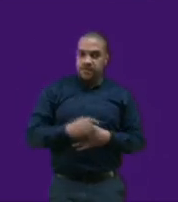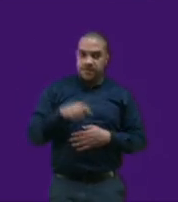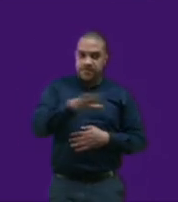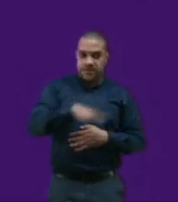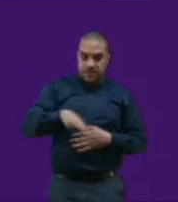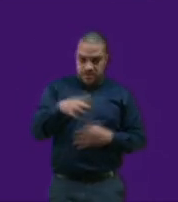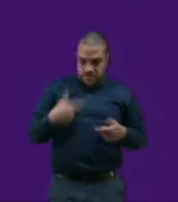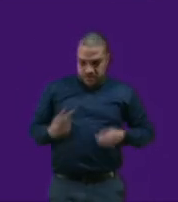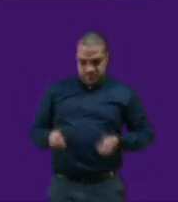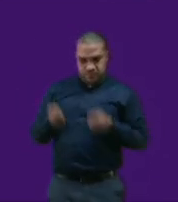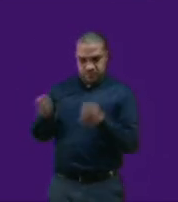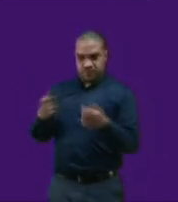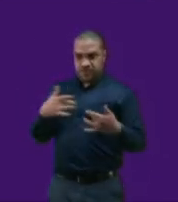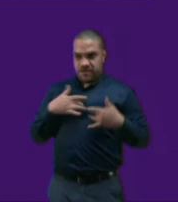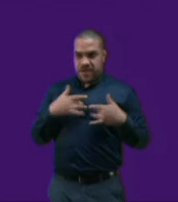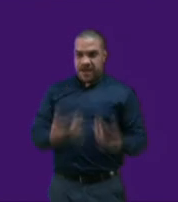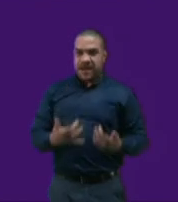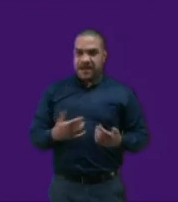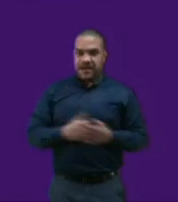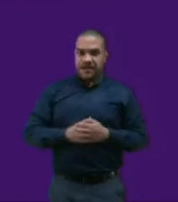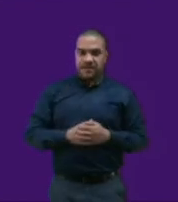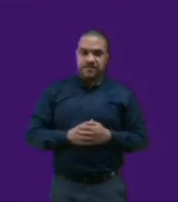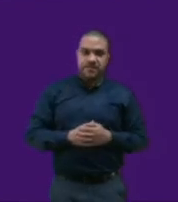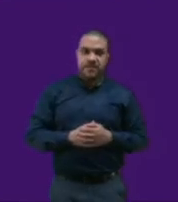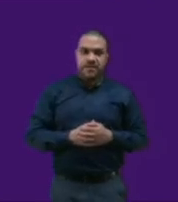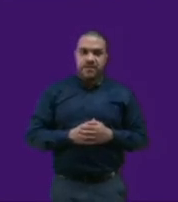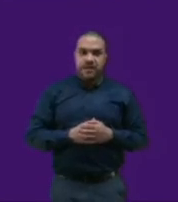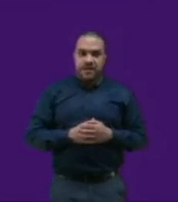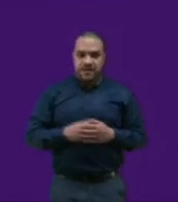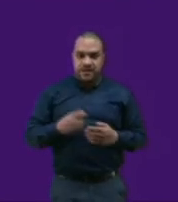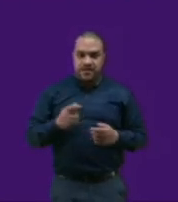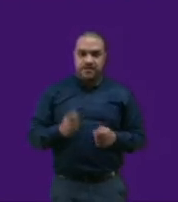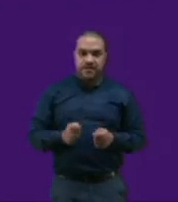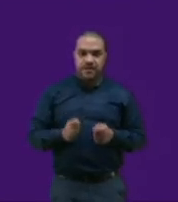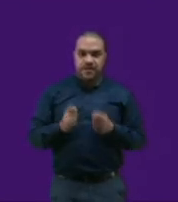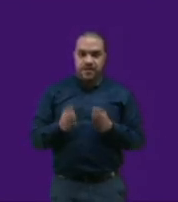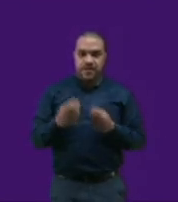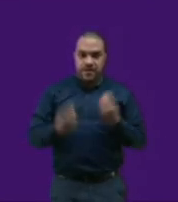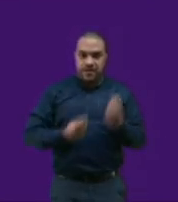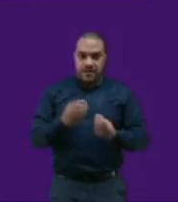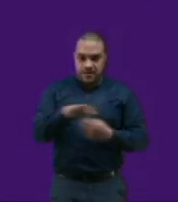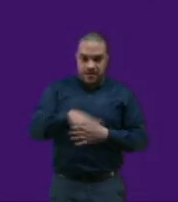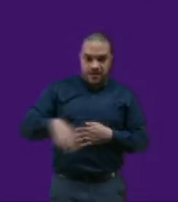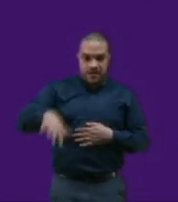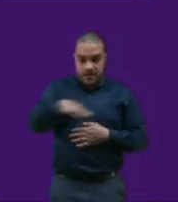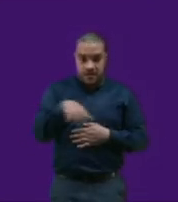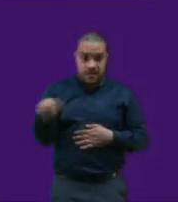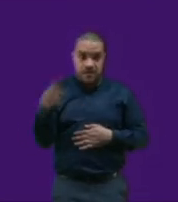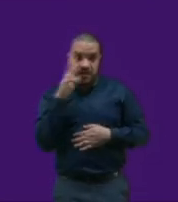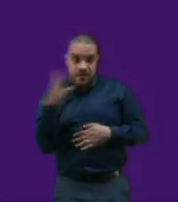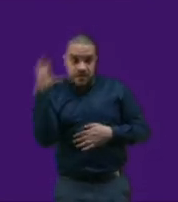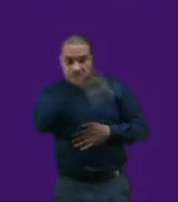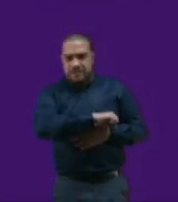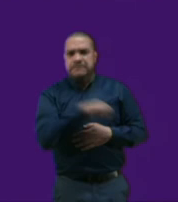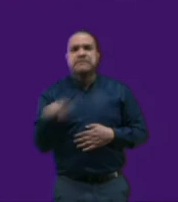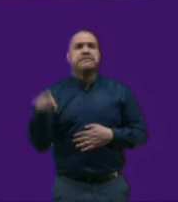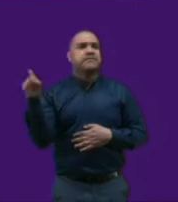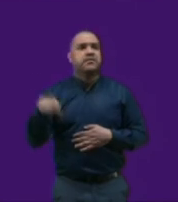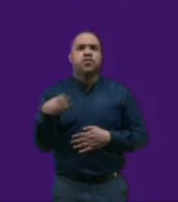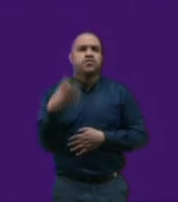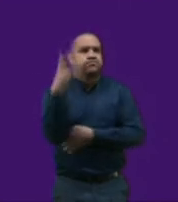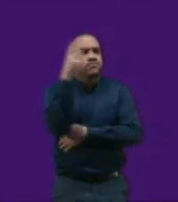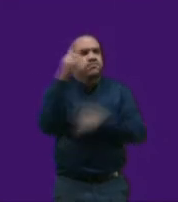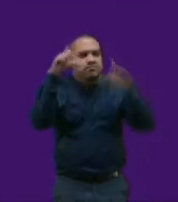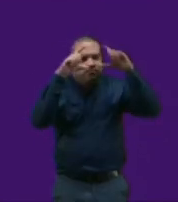Donde acércate, yo veo qué dice. Si quieres leer qué dice. Vivir es